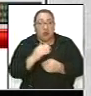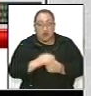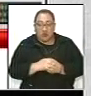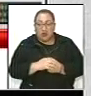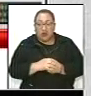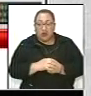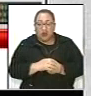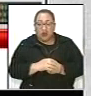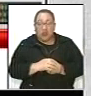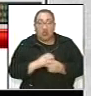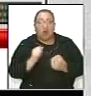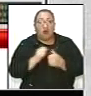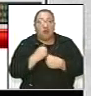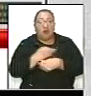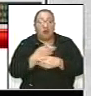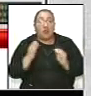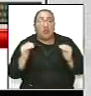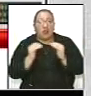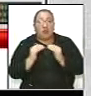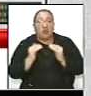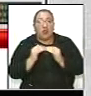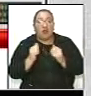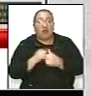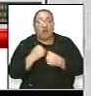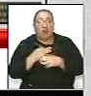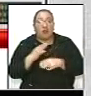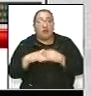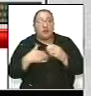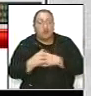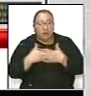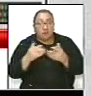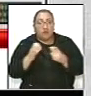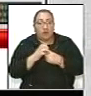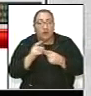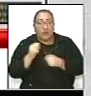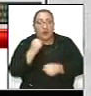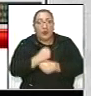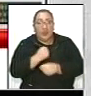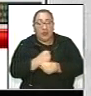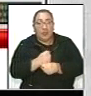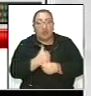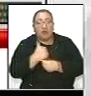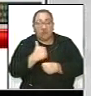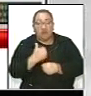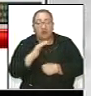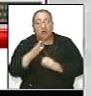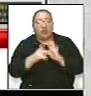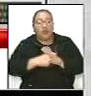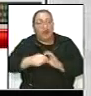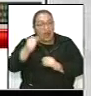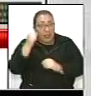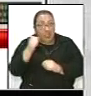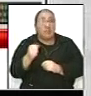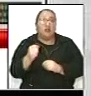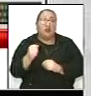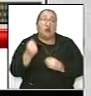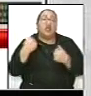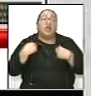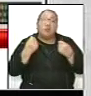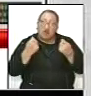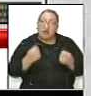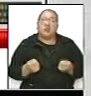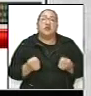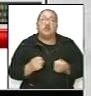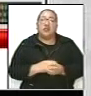en condiciones de igualdad a través de medidas que garanticen el ejercicio pleno de sus derechos. Y tenemos que